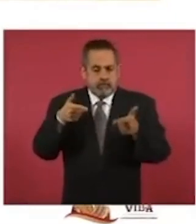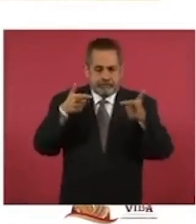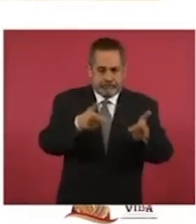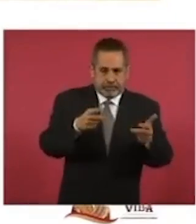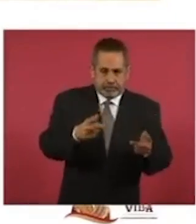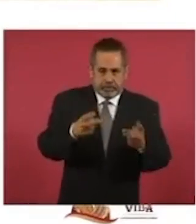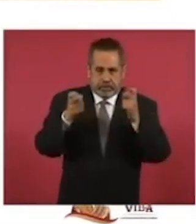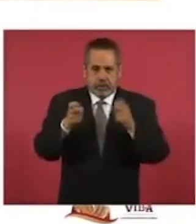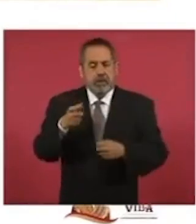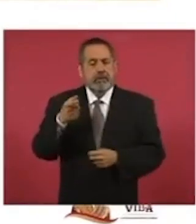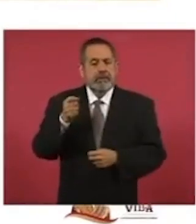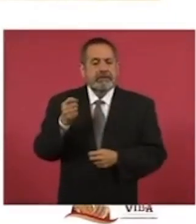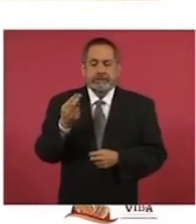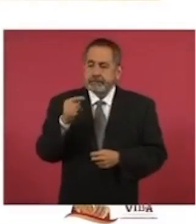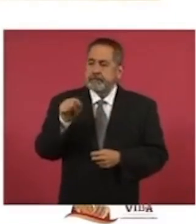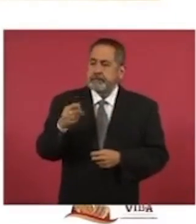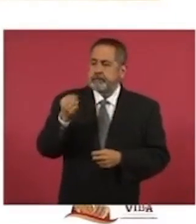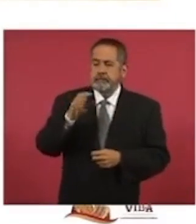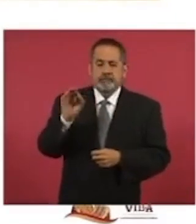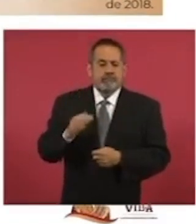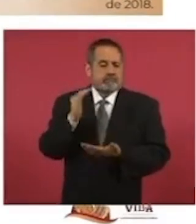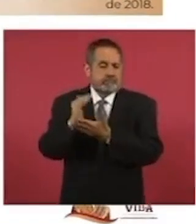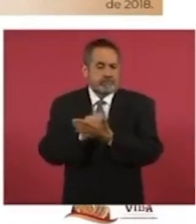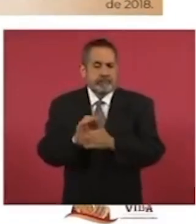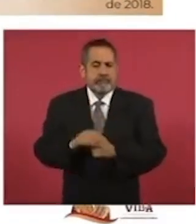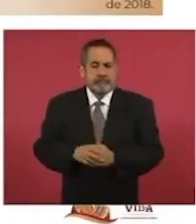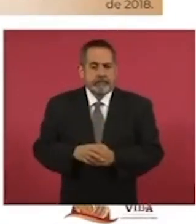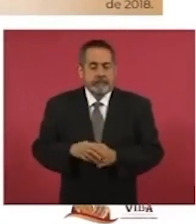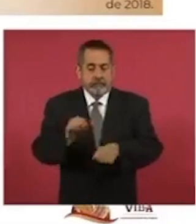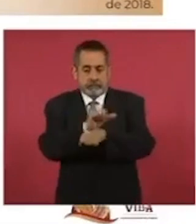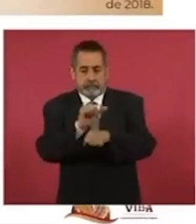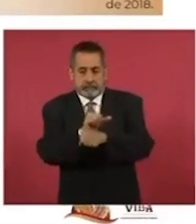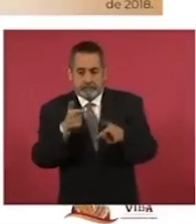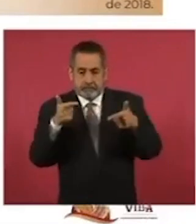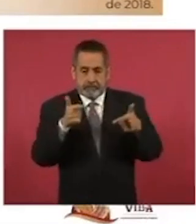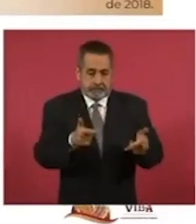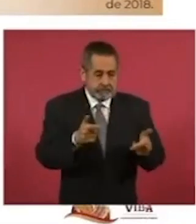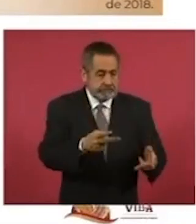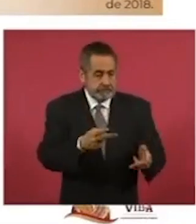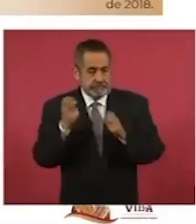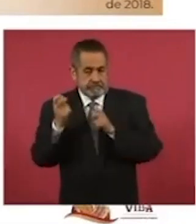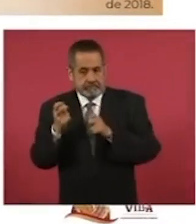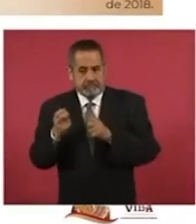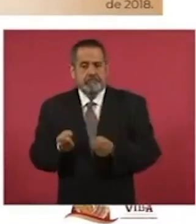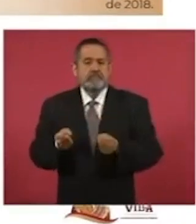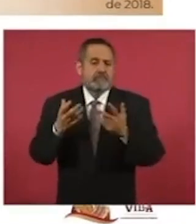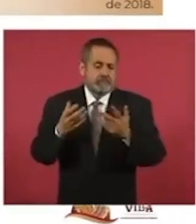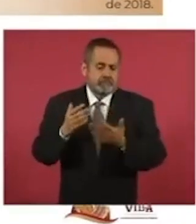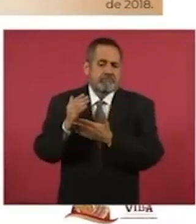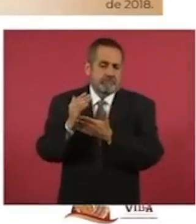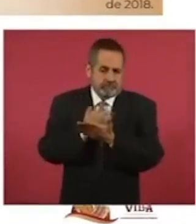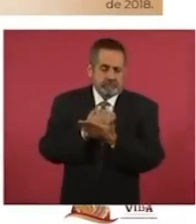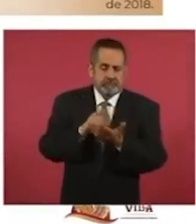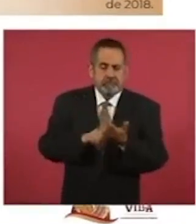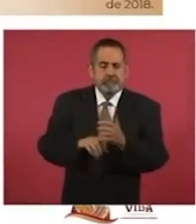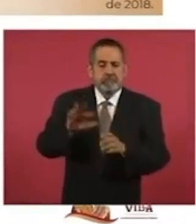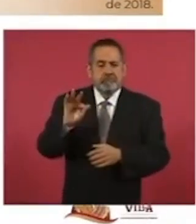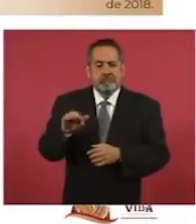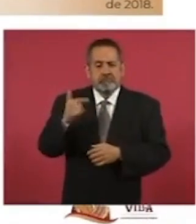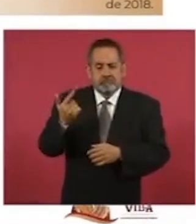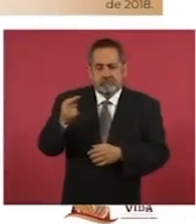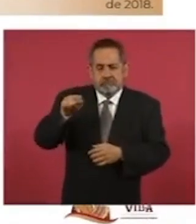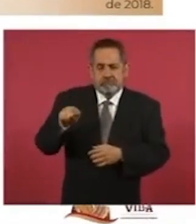9% adelante el robo de vehículo automotor eh tuvo una reducción de